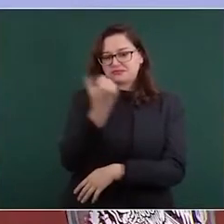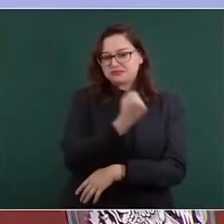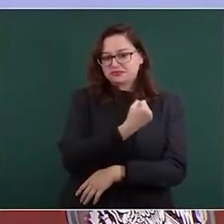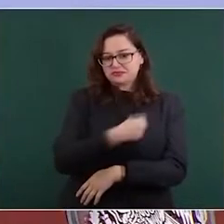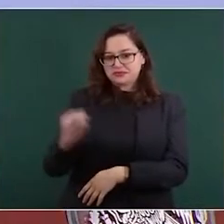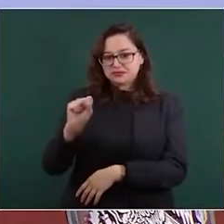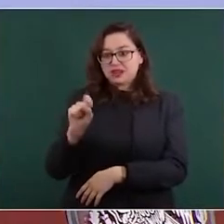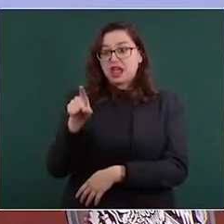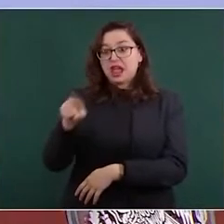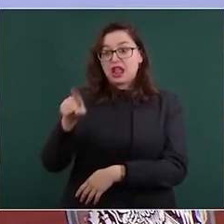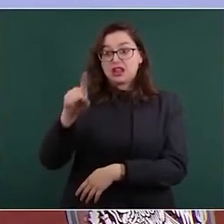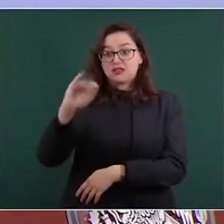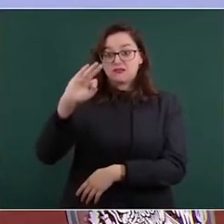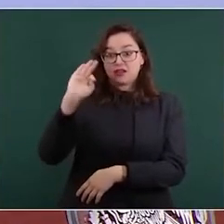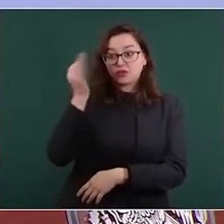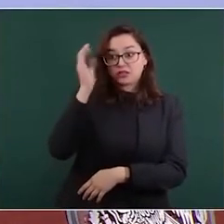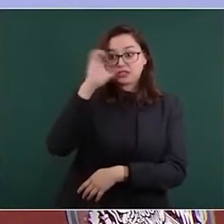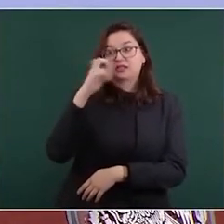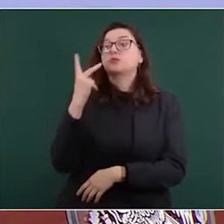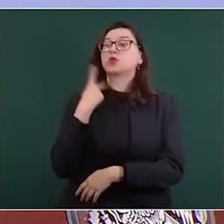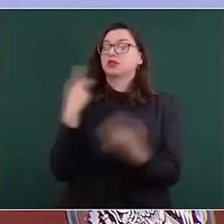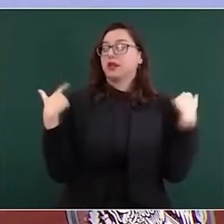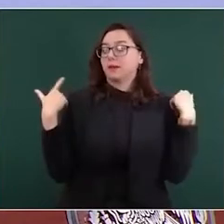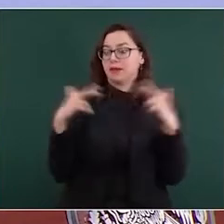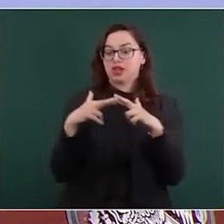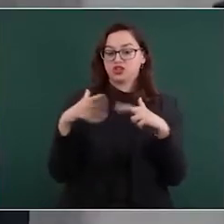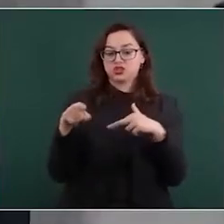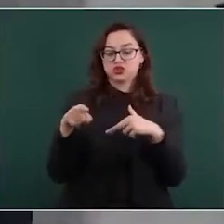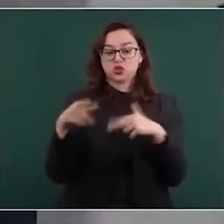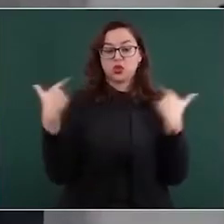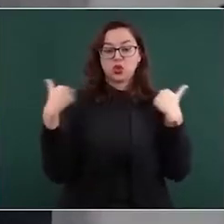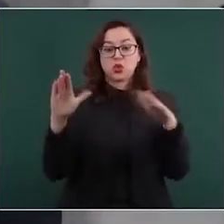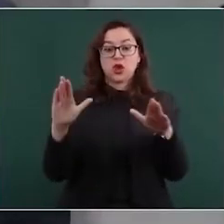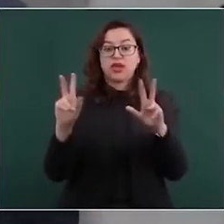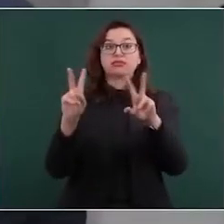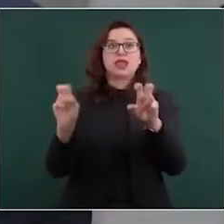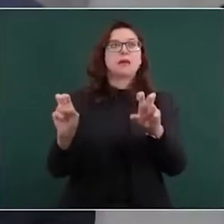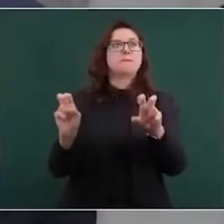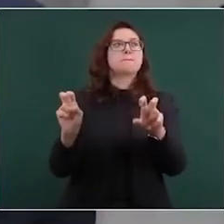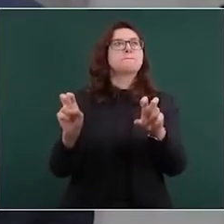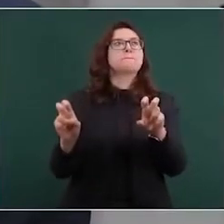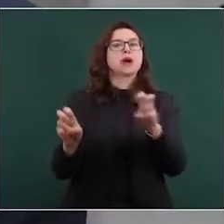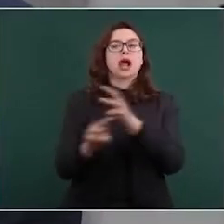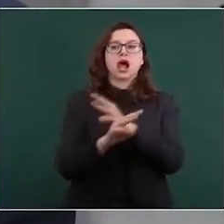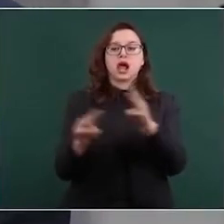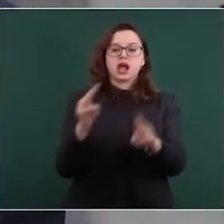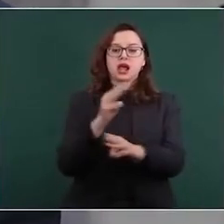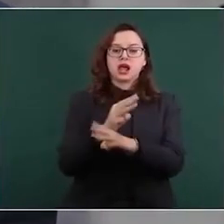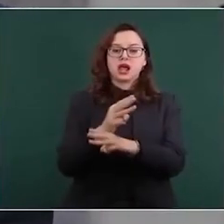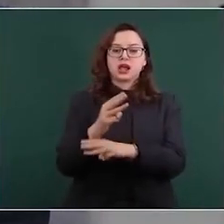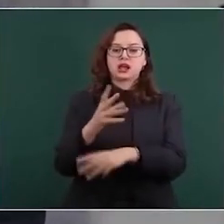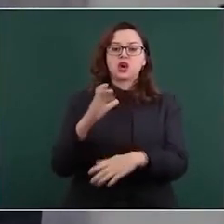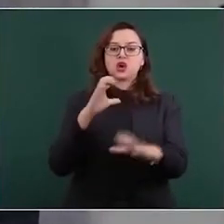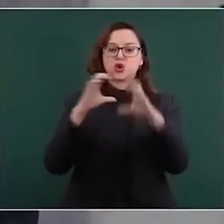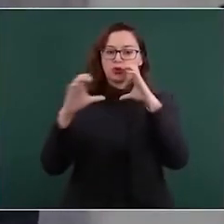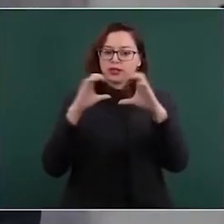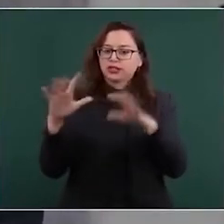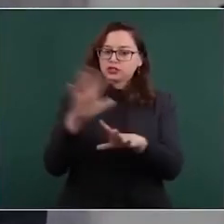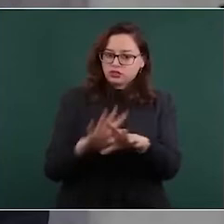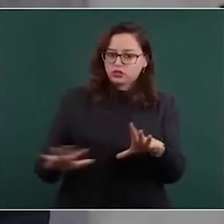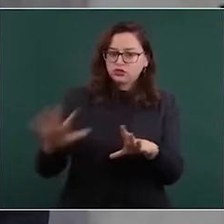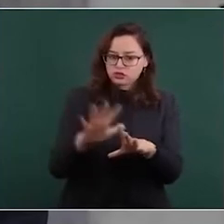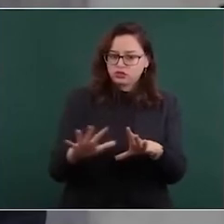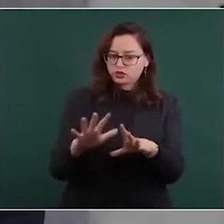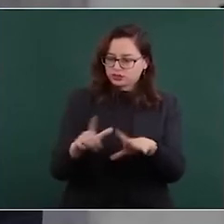maestro de la Facultad de Ciencias Políticas, de la materia o de la carrera de comunicación social.